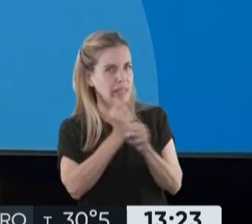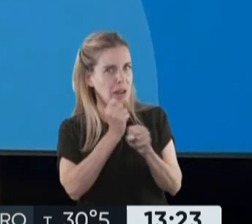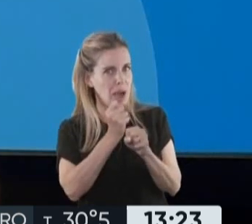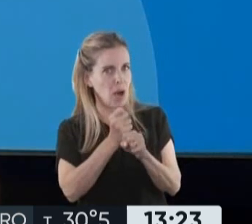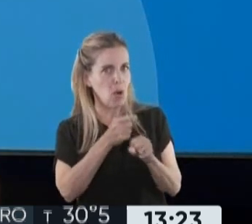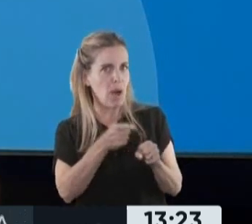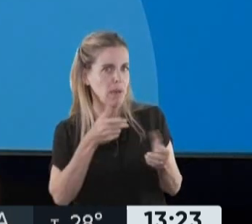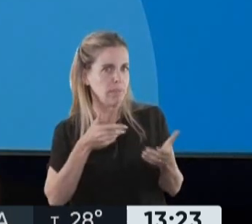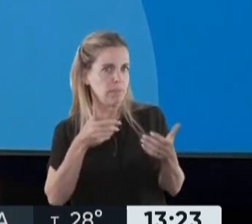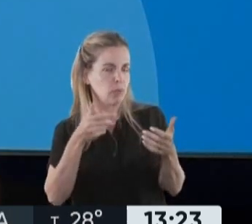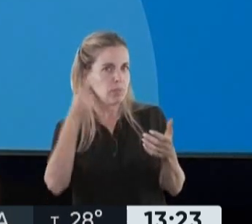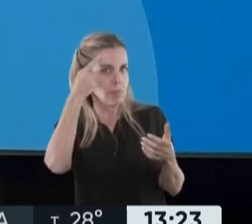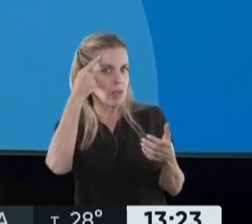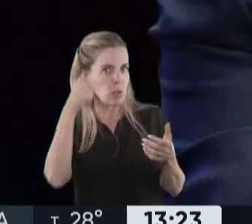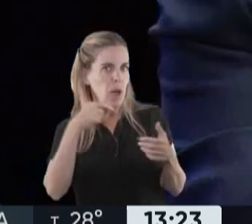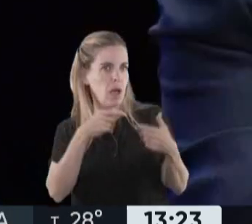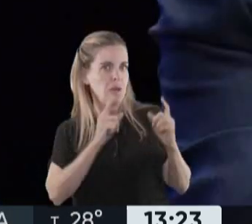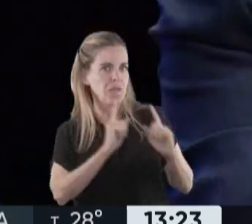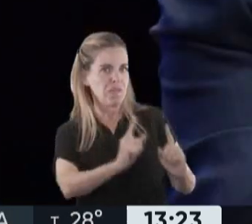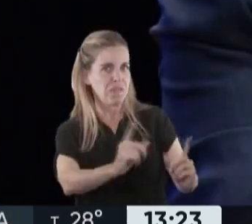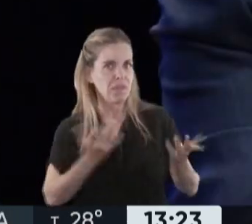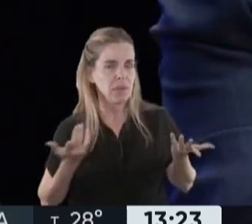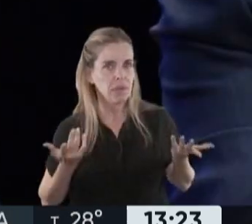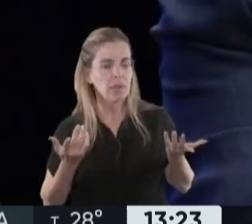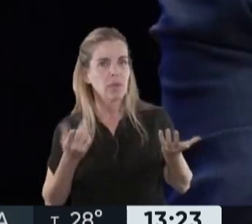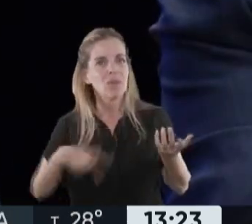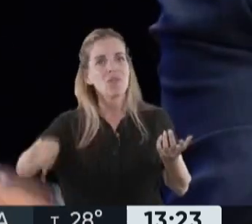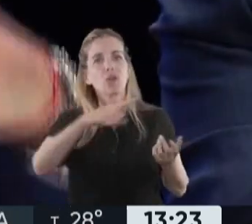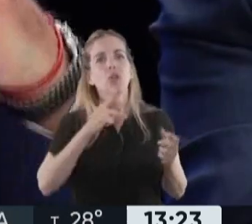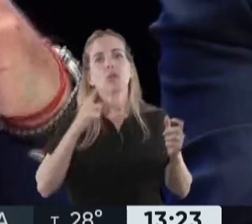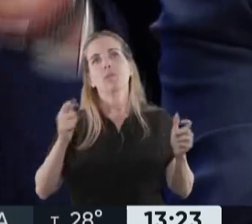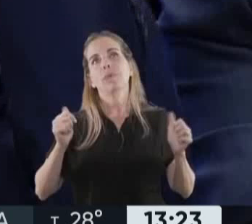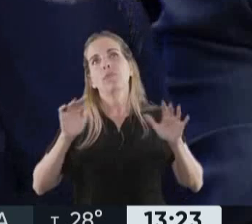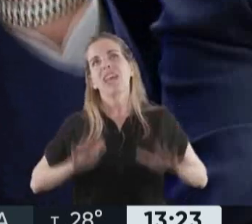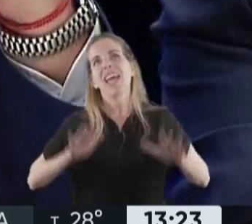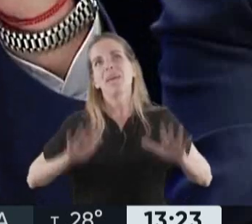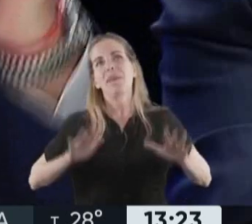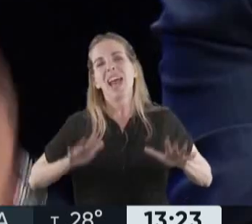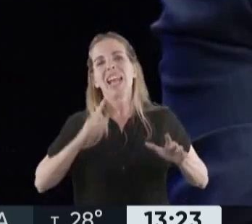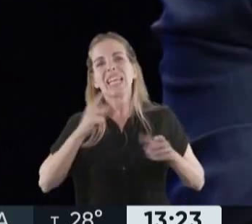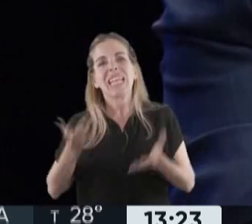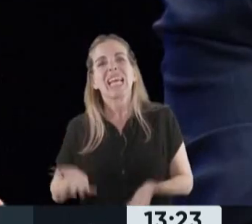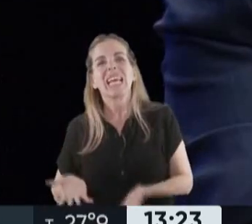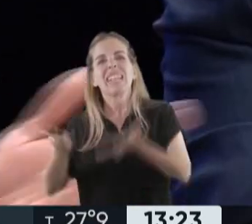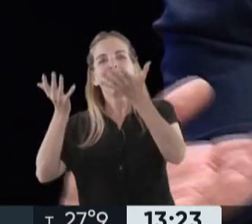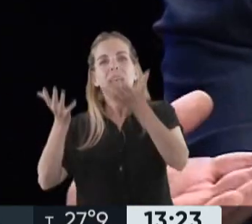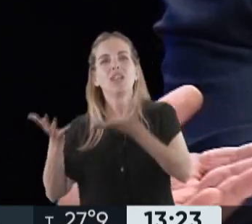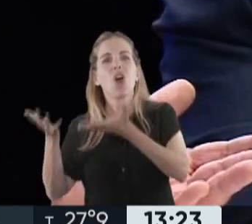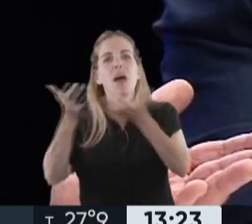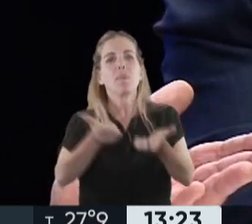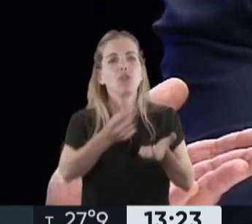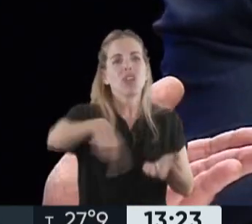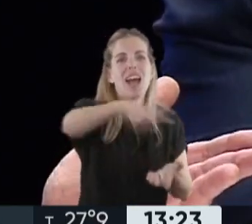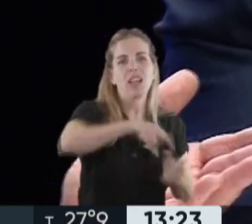tiempo. Y no podemos esperar que el crecimiento derrame sobre ellos, porque el derrame